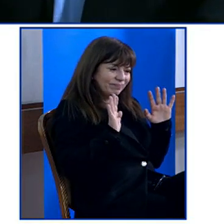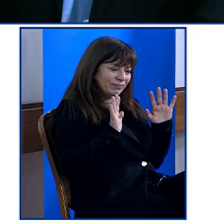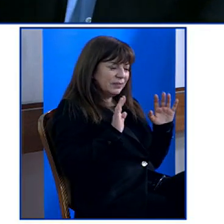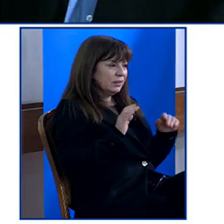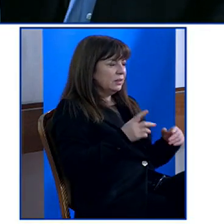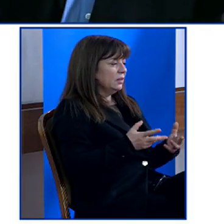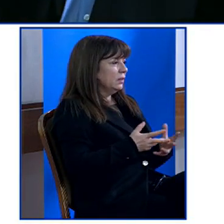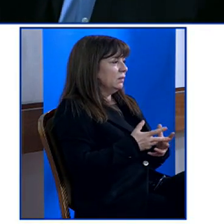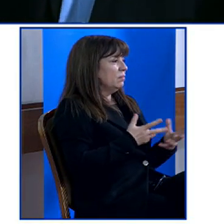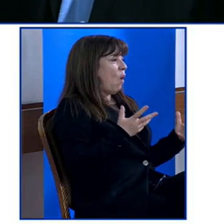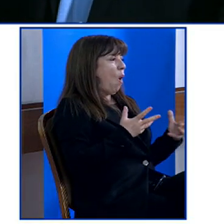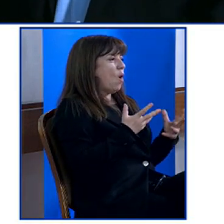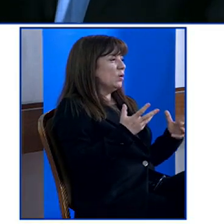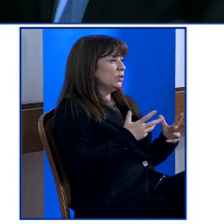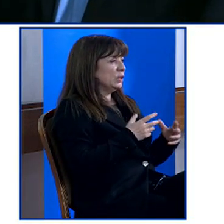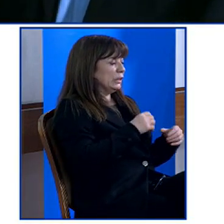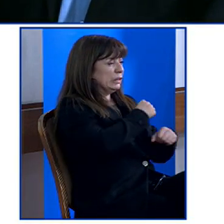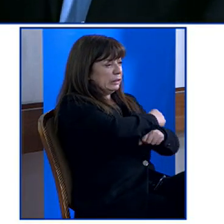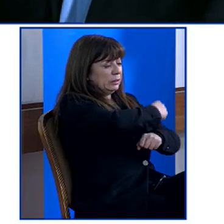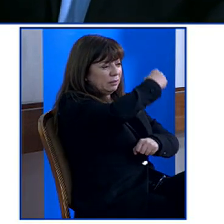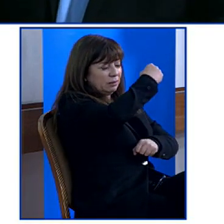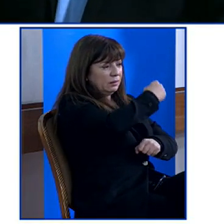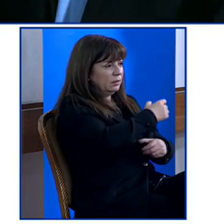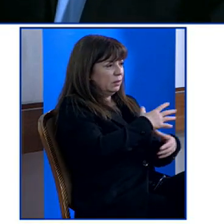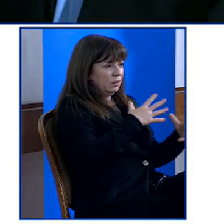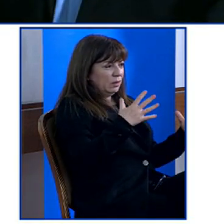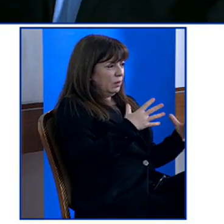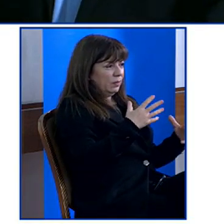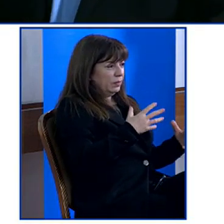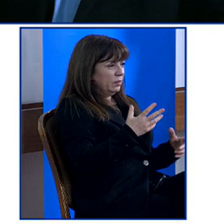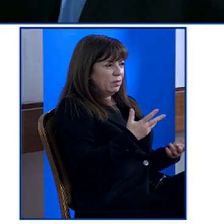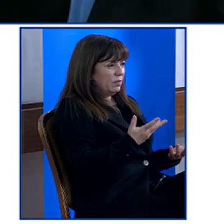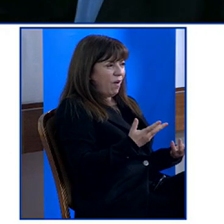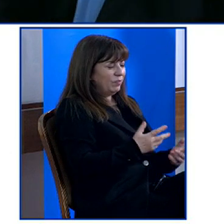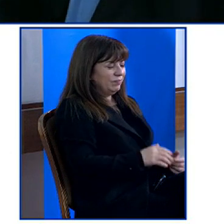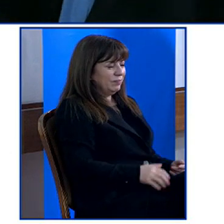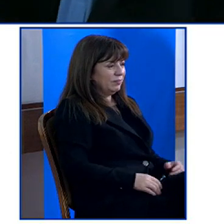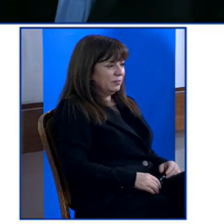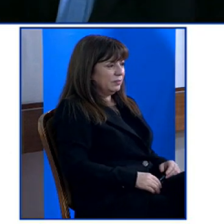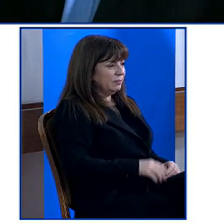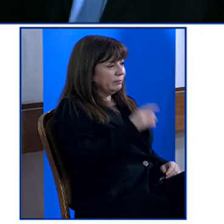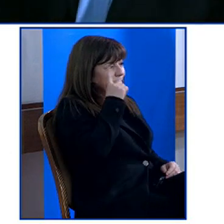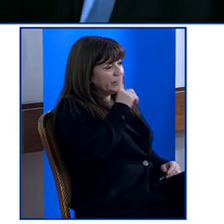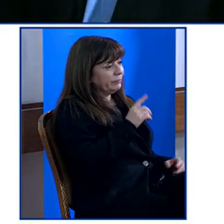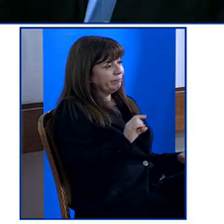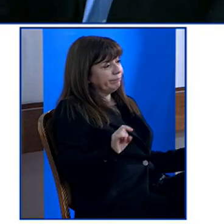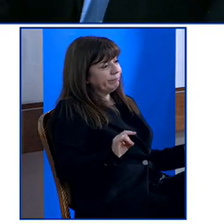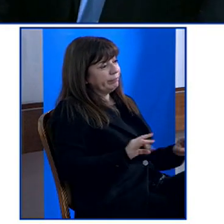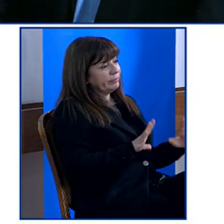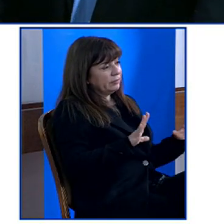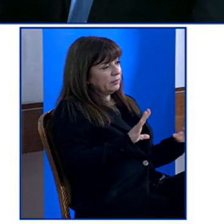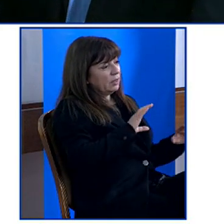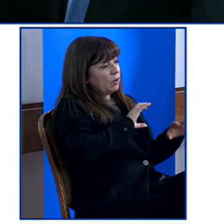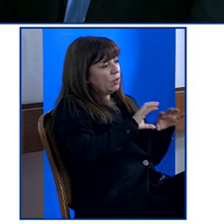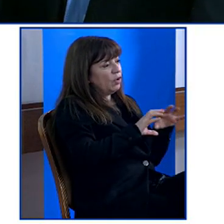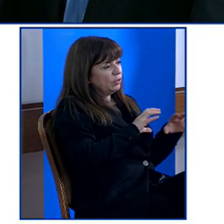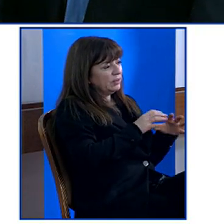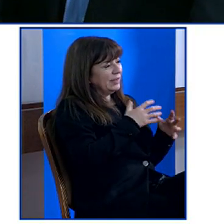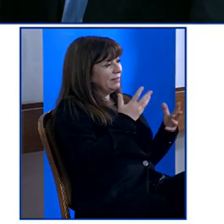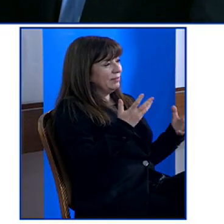aquí nadie, o sea, no tuvo mucha repercusión, pero bueno, estas son cosas que